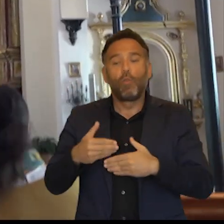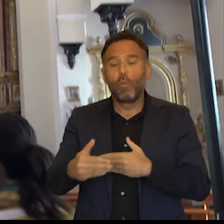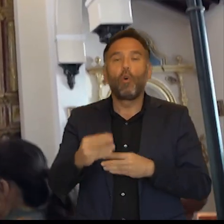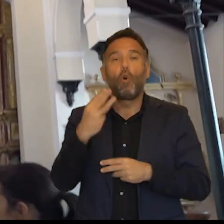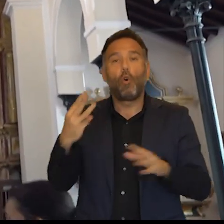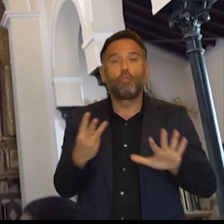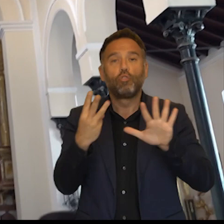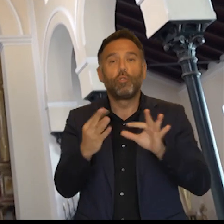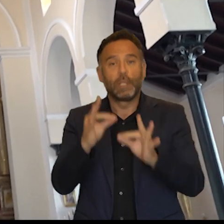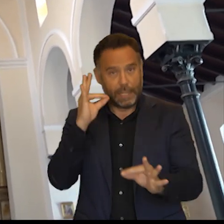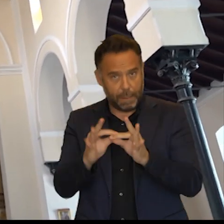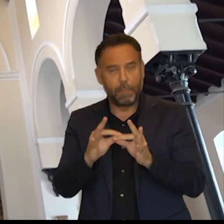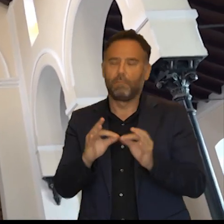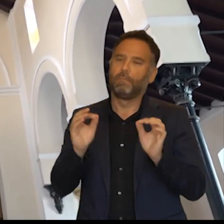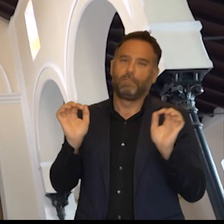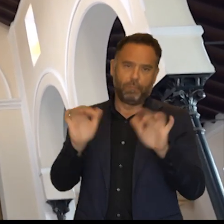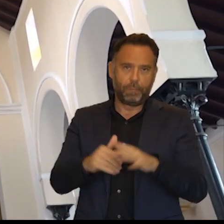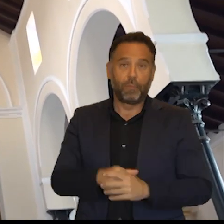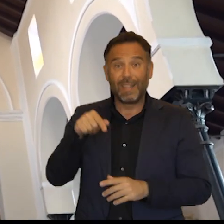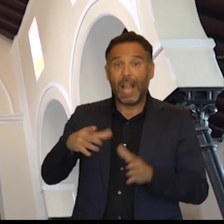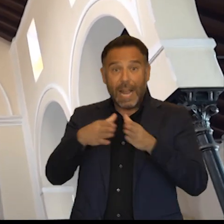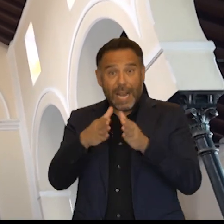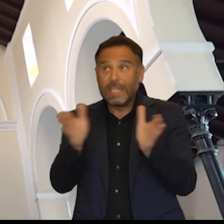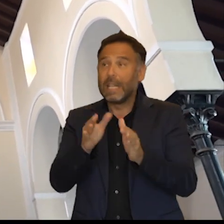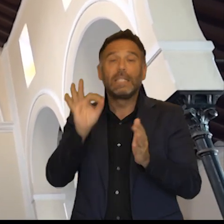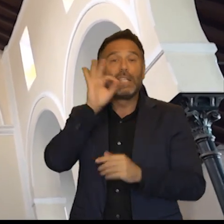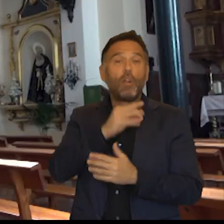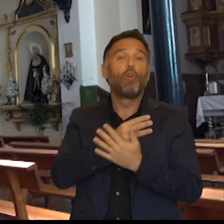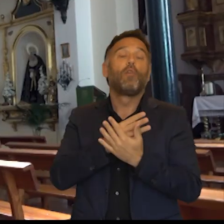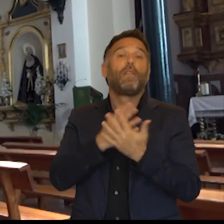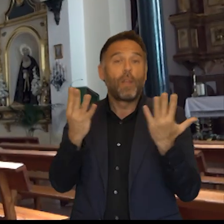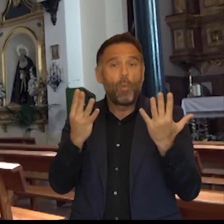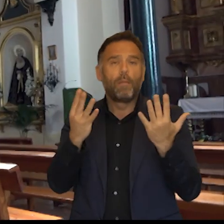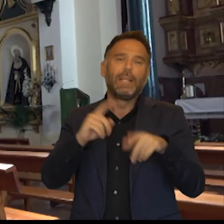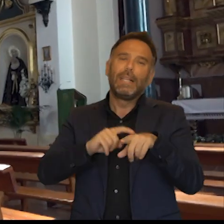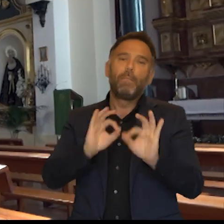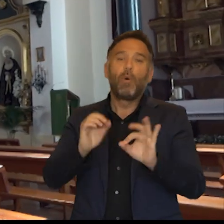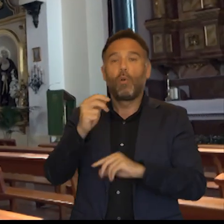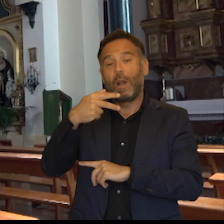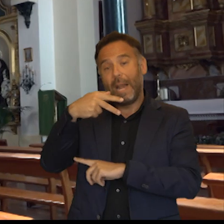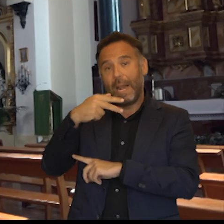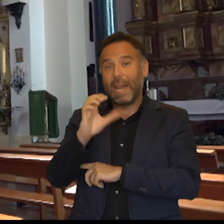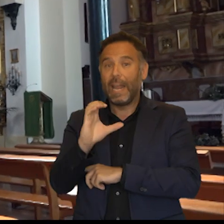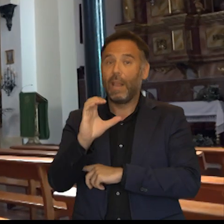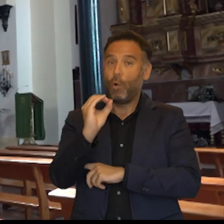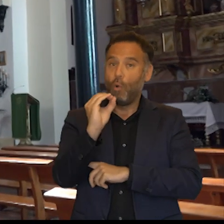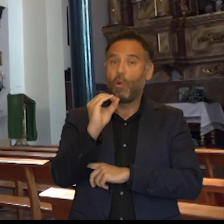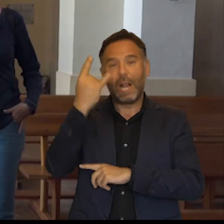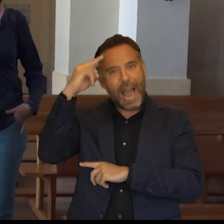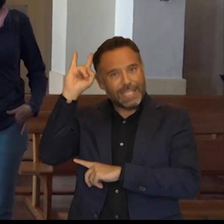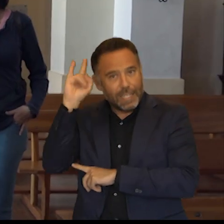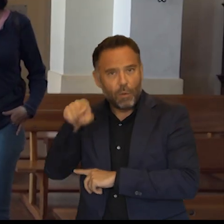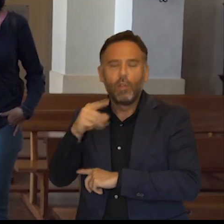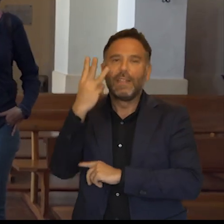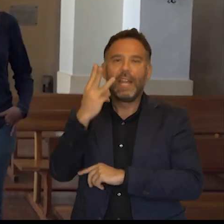septiembre. Esta iglesia data del siglo XIX, es de corte neoclásico y, como estás viendo, pues está constituida por tres naves.